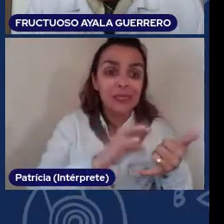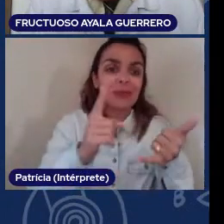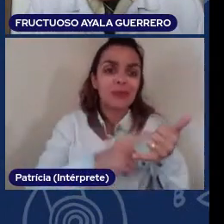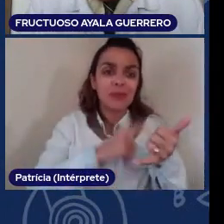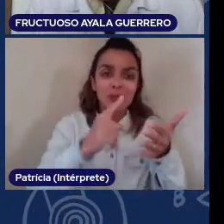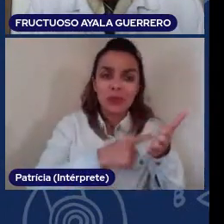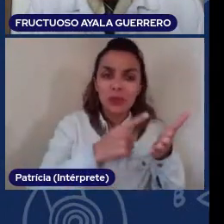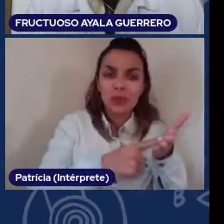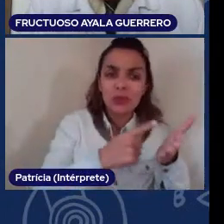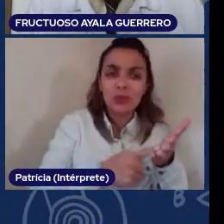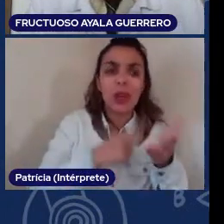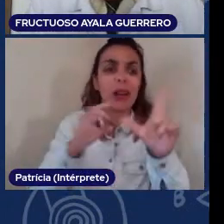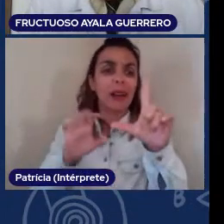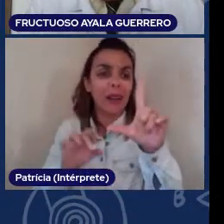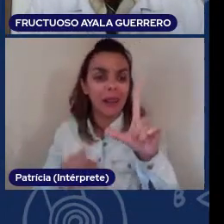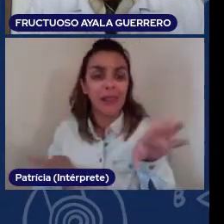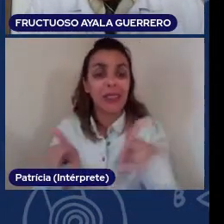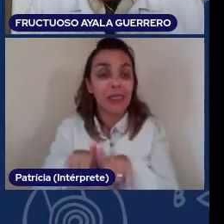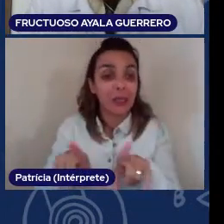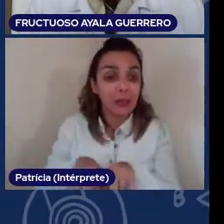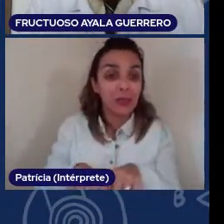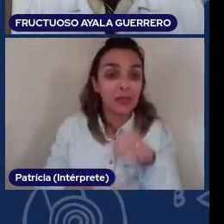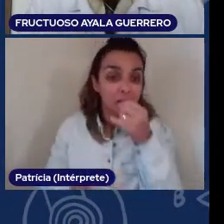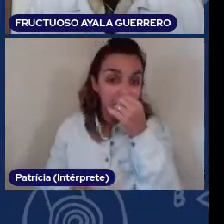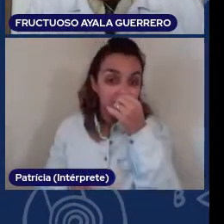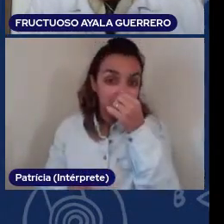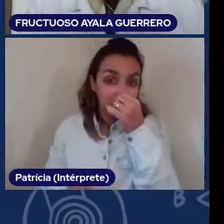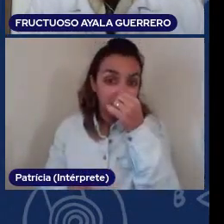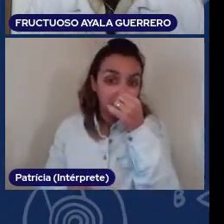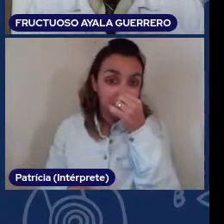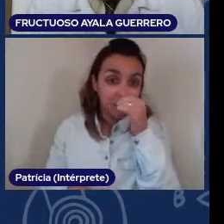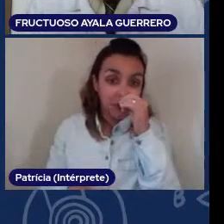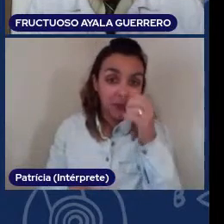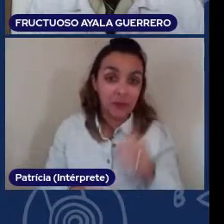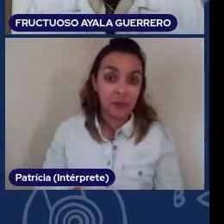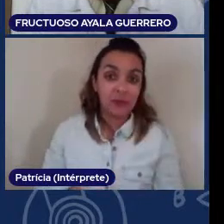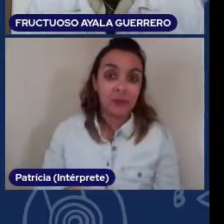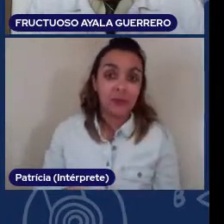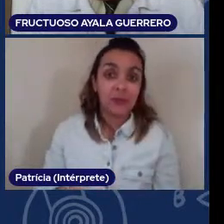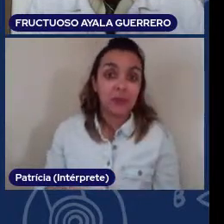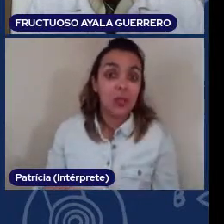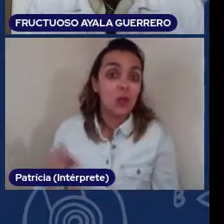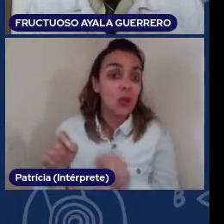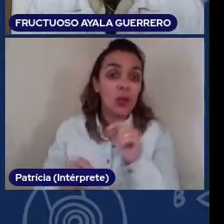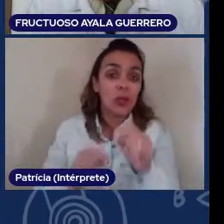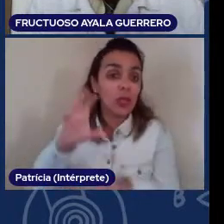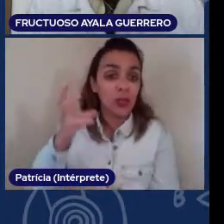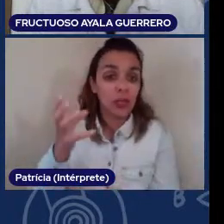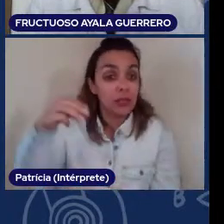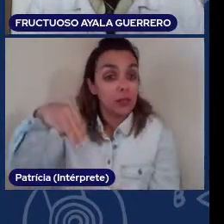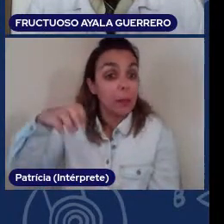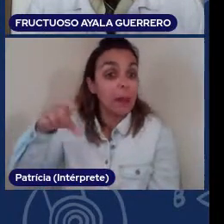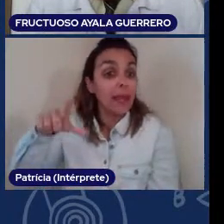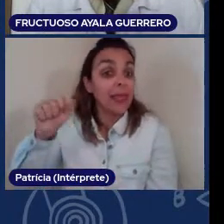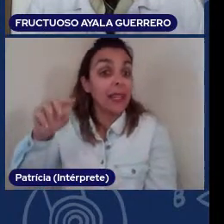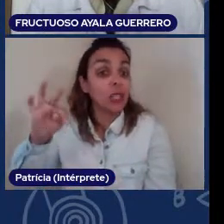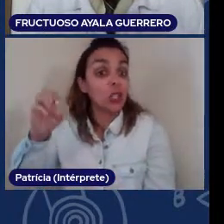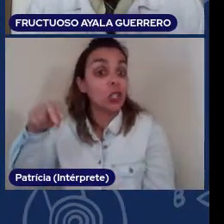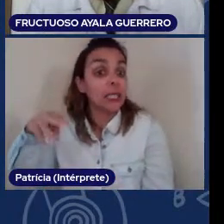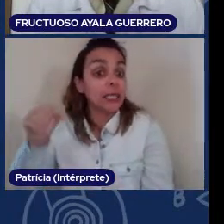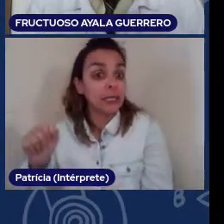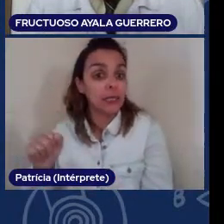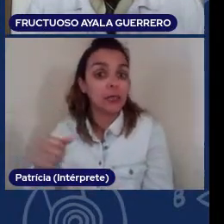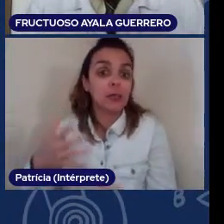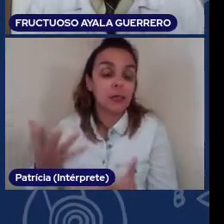mencionar, las pantallas electrónicas alteran la liberación de melatonina y por eso